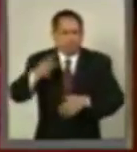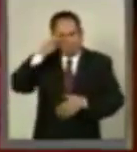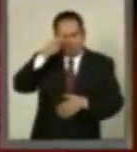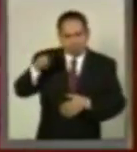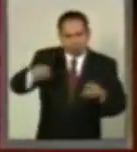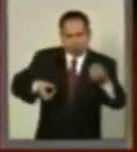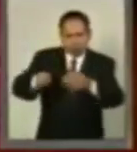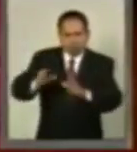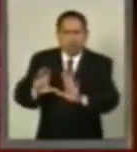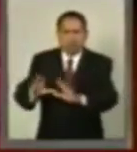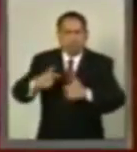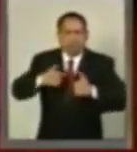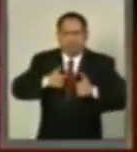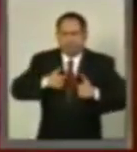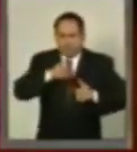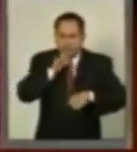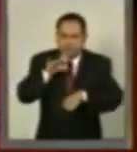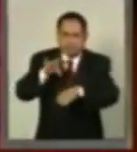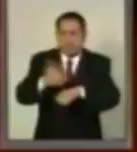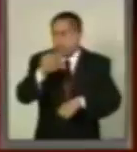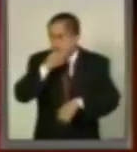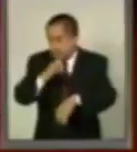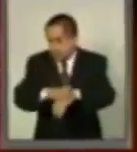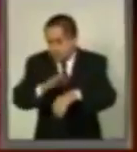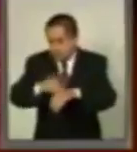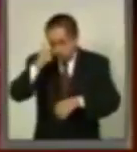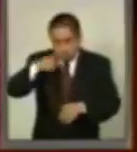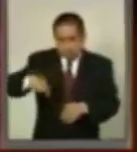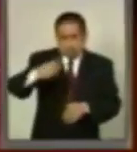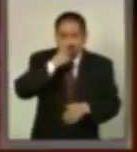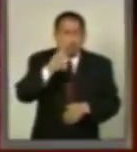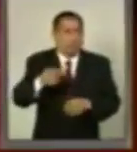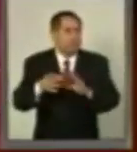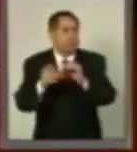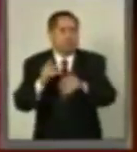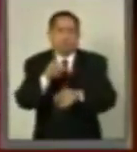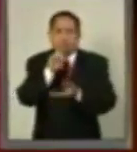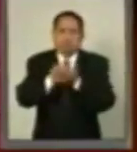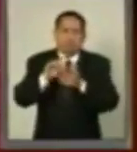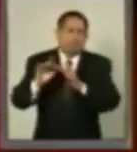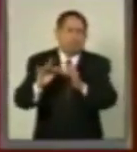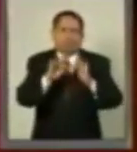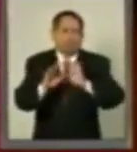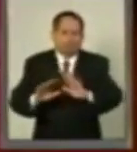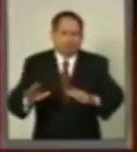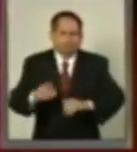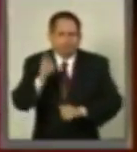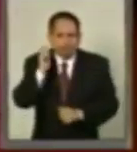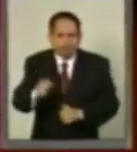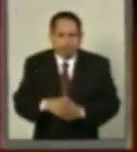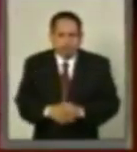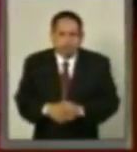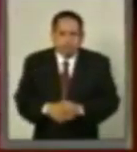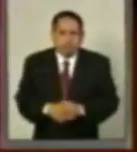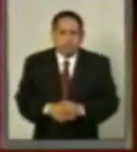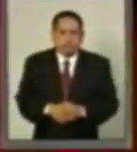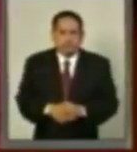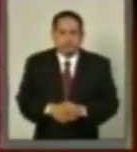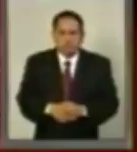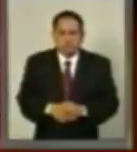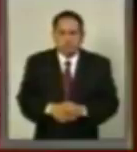sector privado en México. Y por cierto, déjeme decirle, para todo lo que se dijo en redes, se manejó, no significa